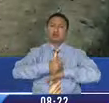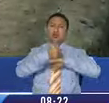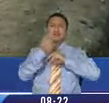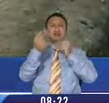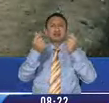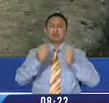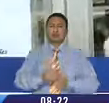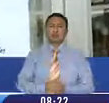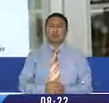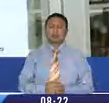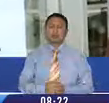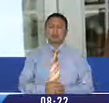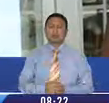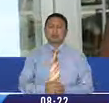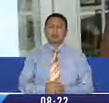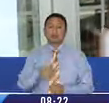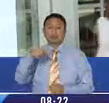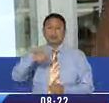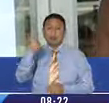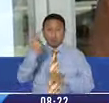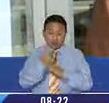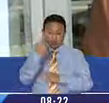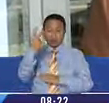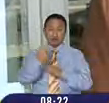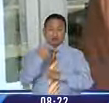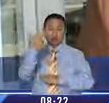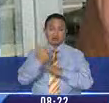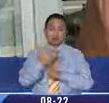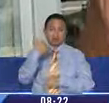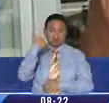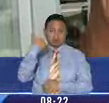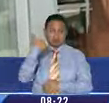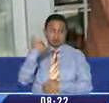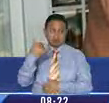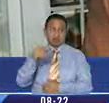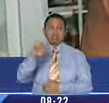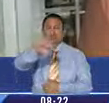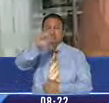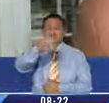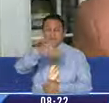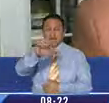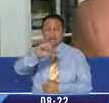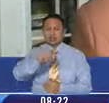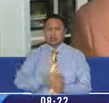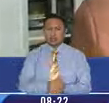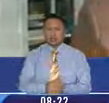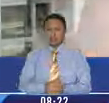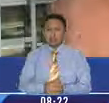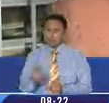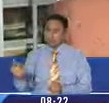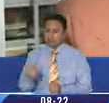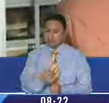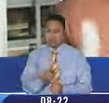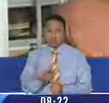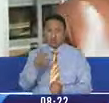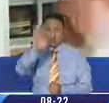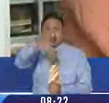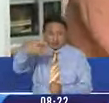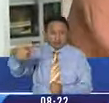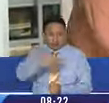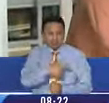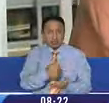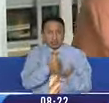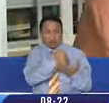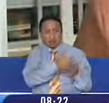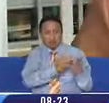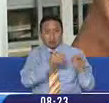autoridades competentes. Llamamos muchas veces a la empresa del agua. Dijeron ya, y no mandan en absoluto. Vengan a través